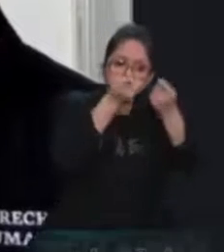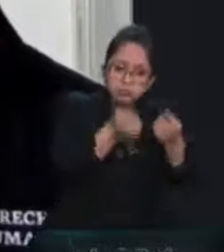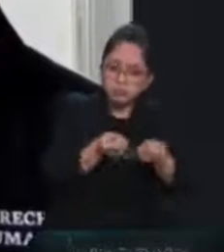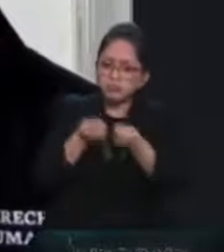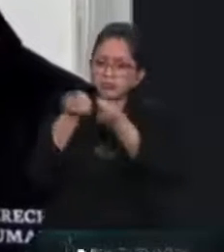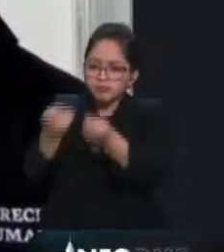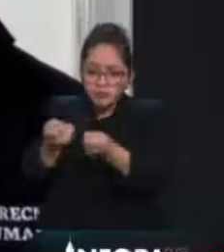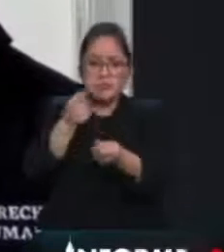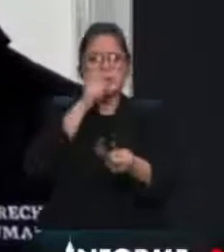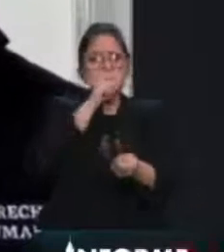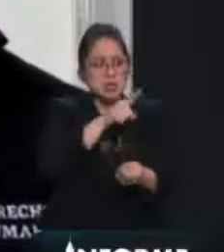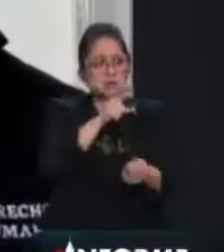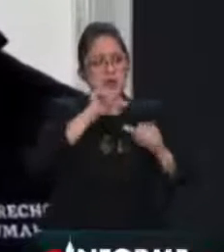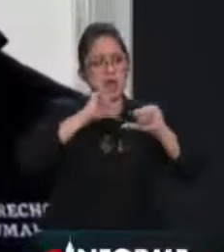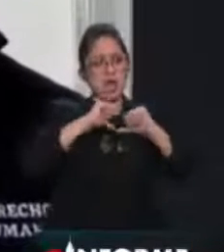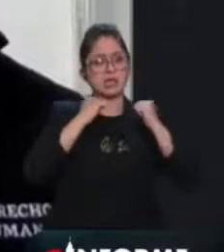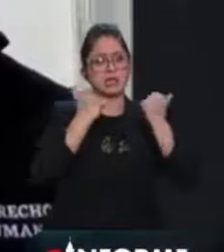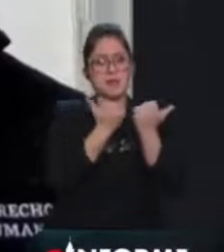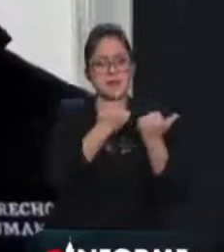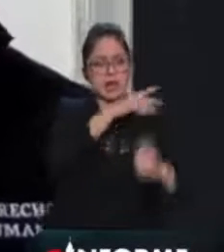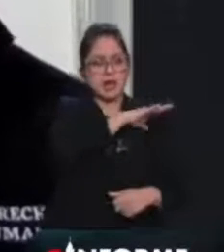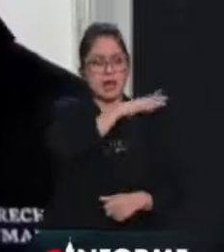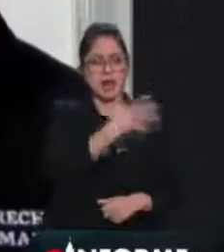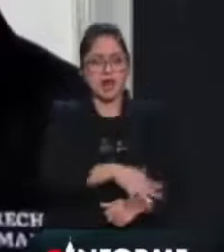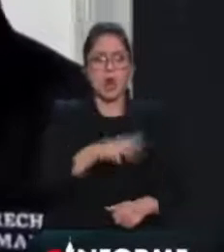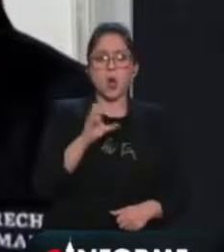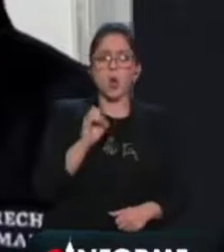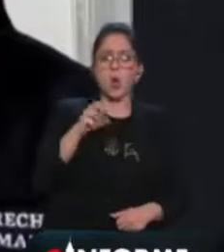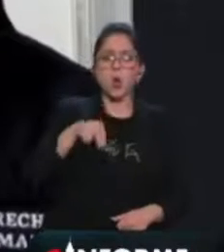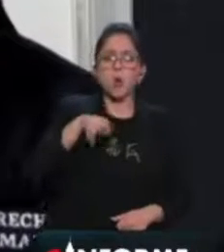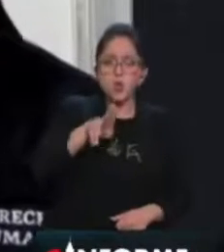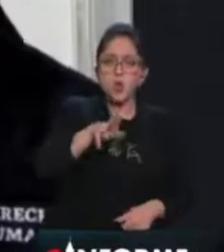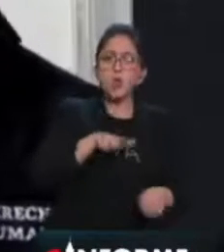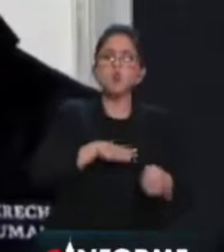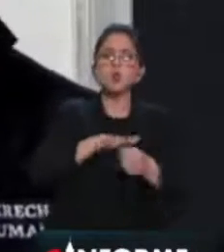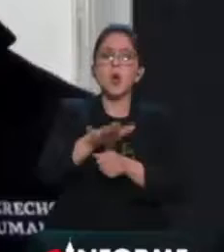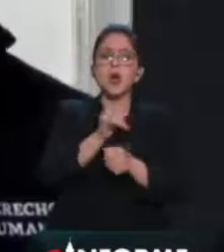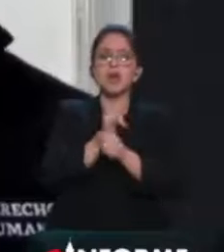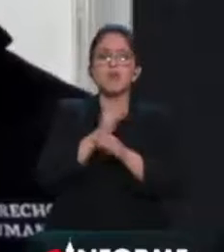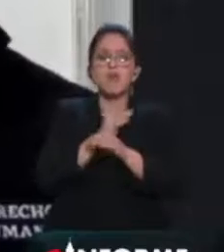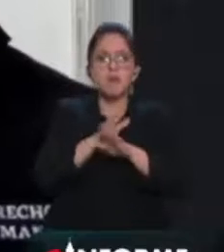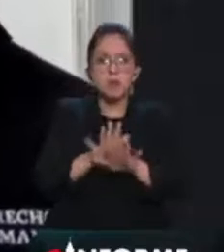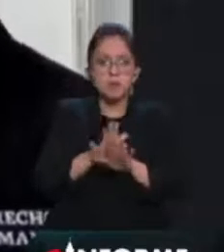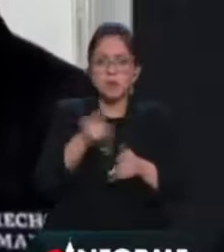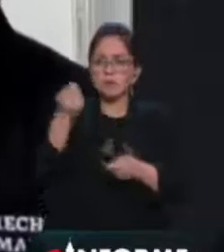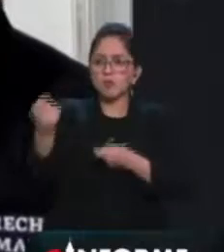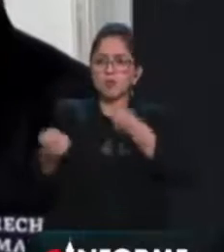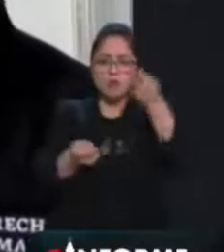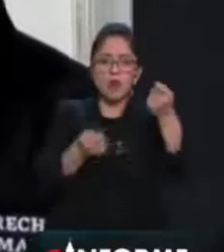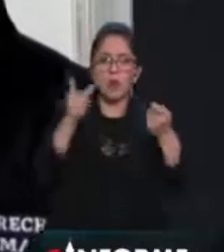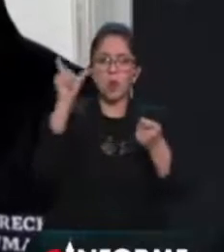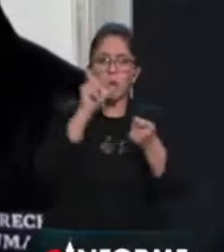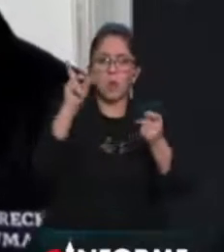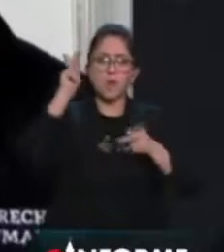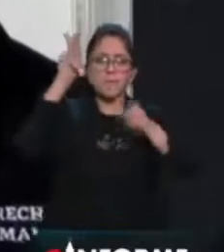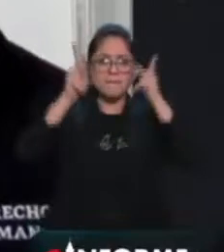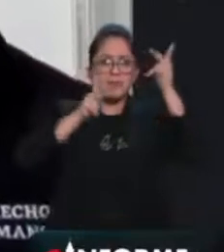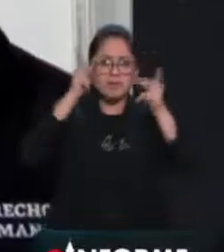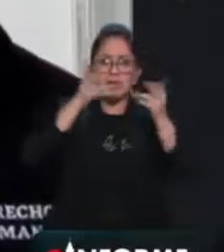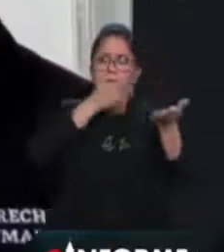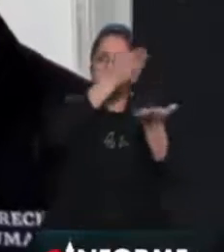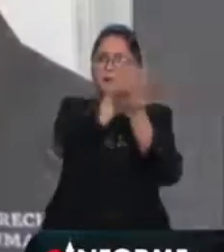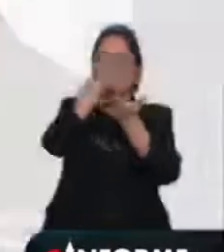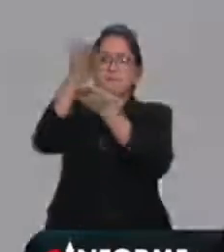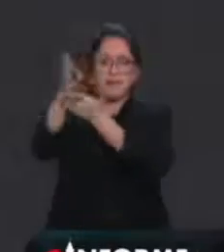a la Asamblea General de las Naciones Unidas en relación a los informes que emite relativos a las visitas que hace a los países que,